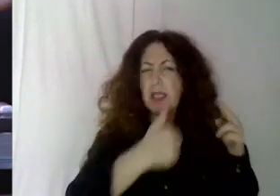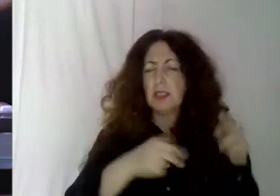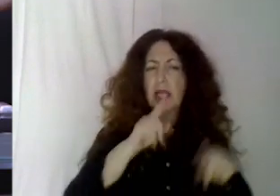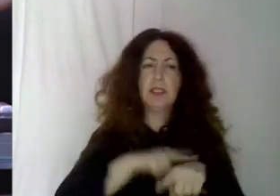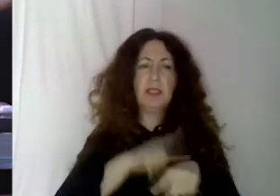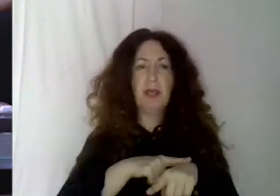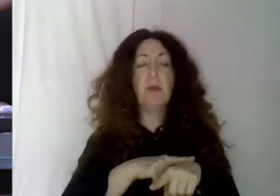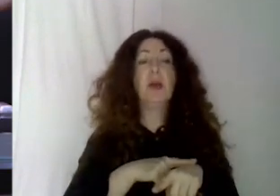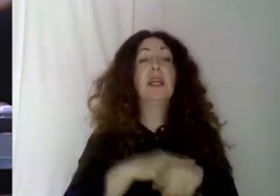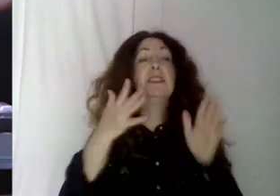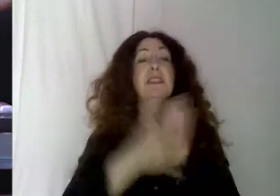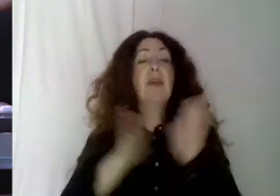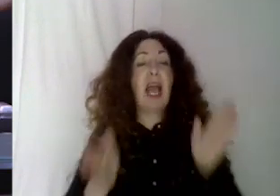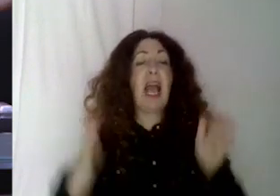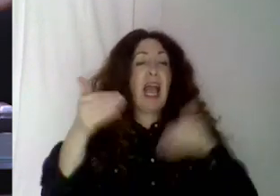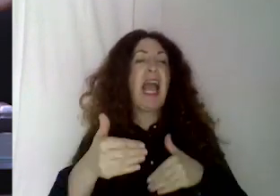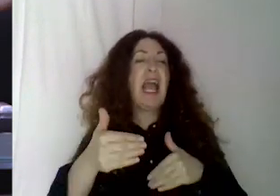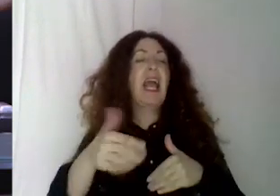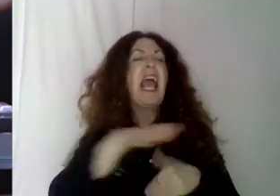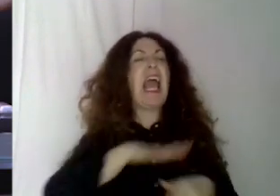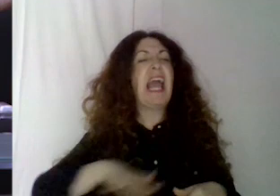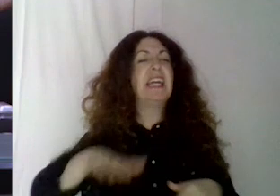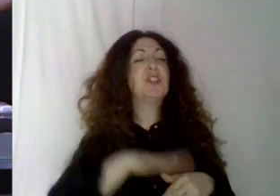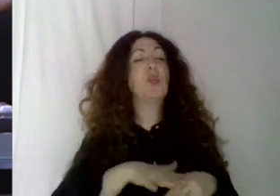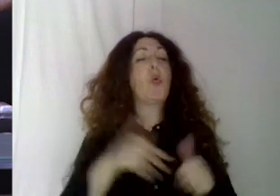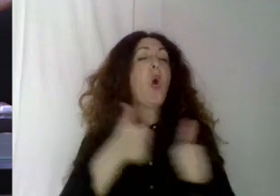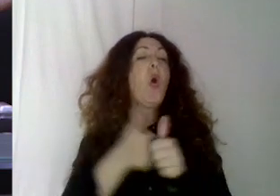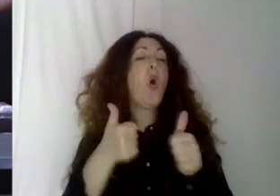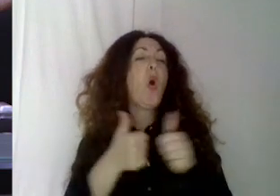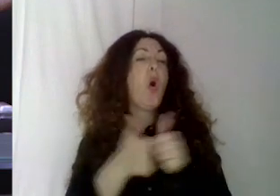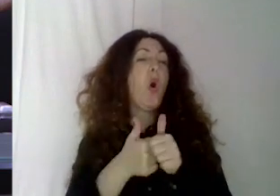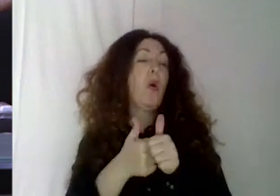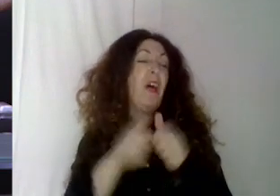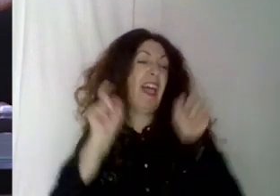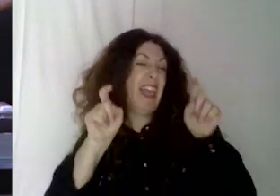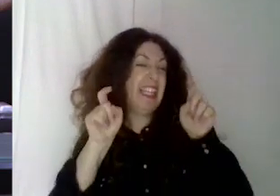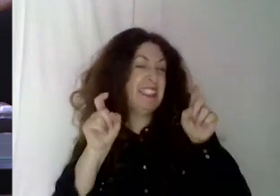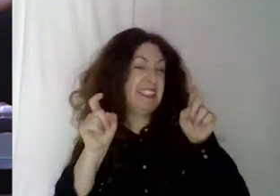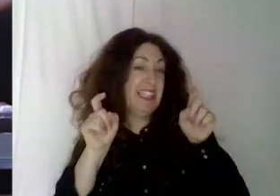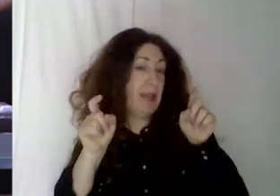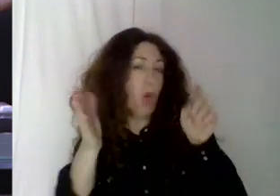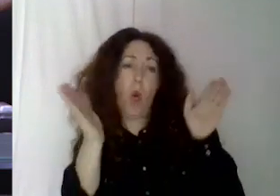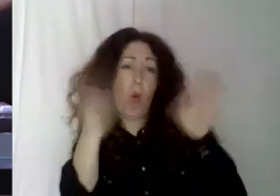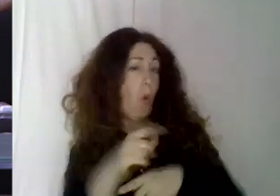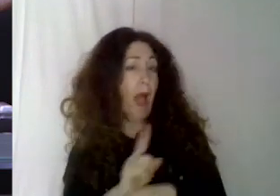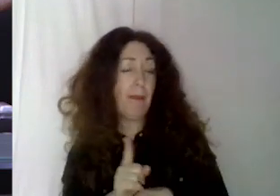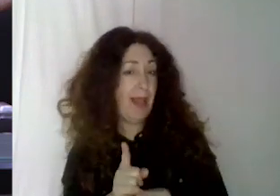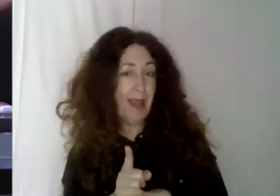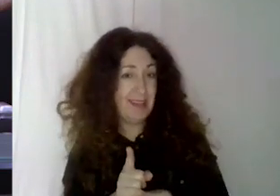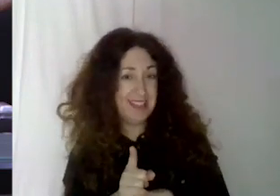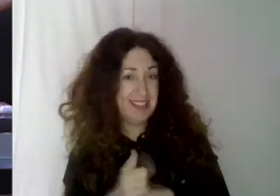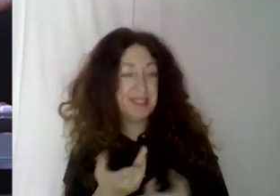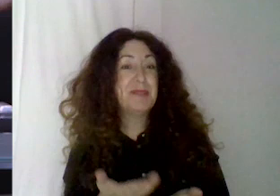Garolo. Pinta dos grandes cuadros. Se siente perseguido y huye a Nápoles. Inmediatamente le